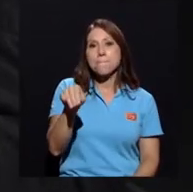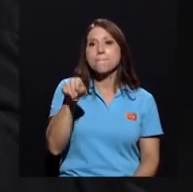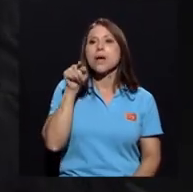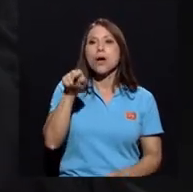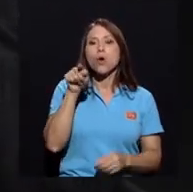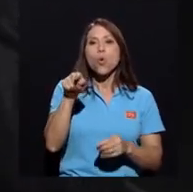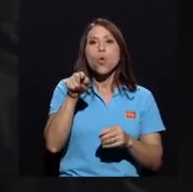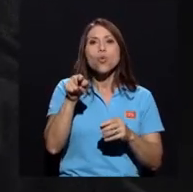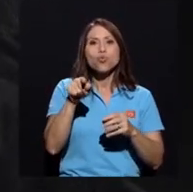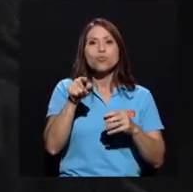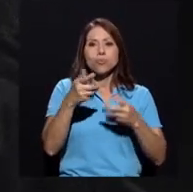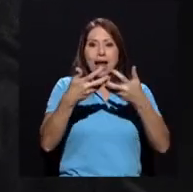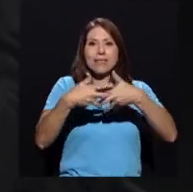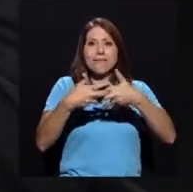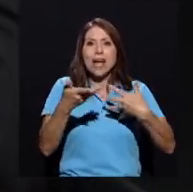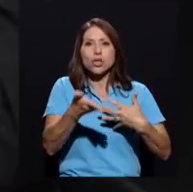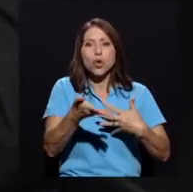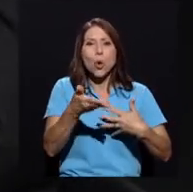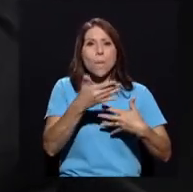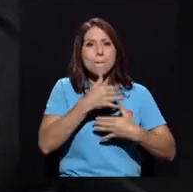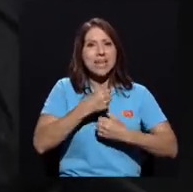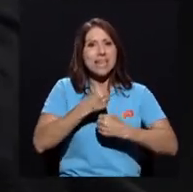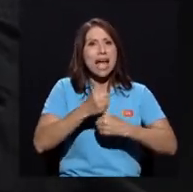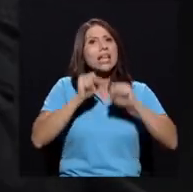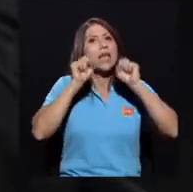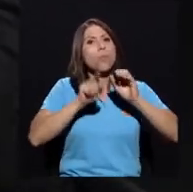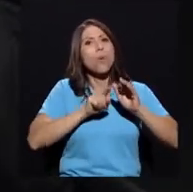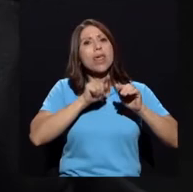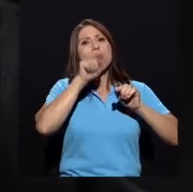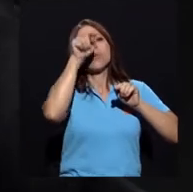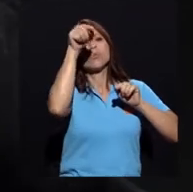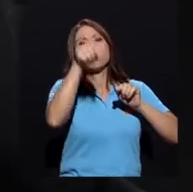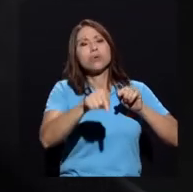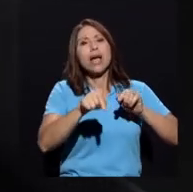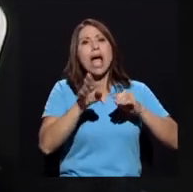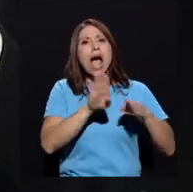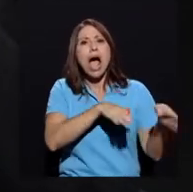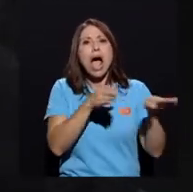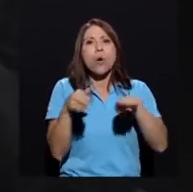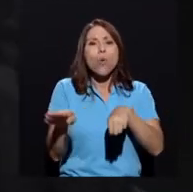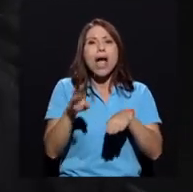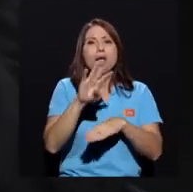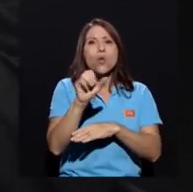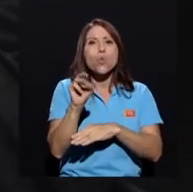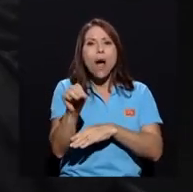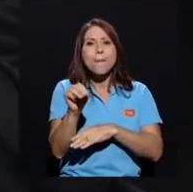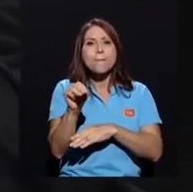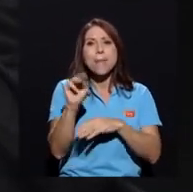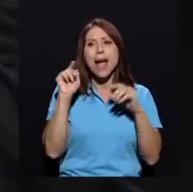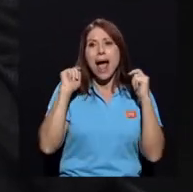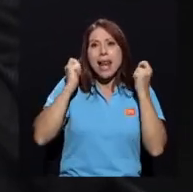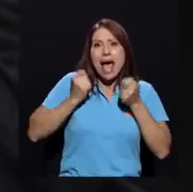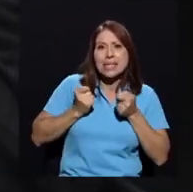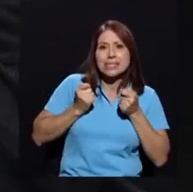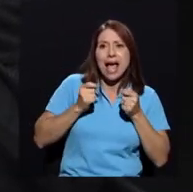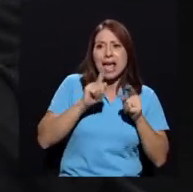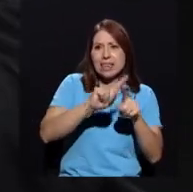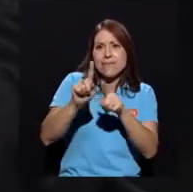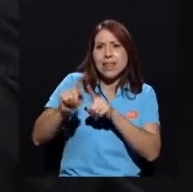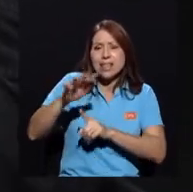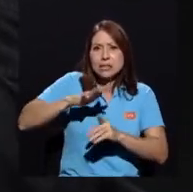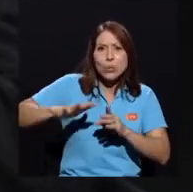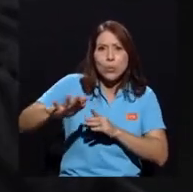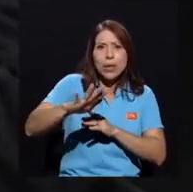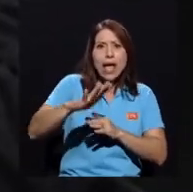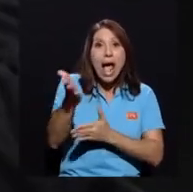alcanzar territorio norteamericano, por ejemplo en Hawái, Guam, Alaska, las Aleutianas. Y algunos ya opinan que el